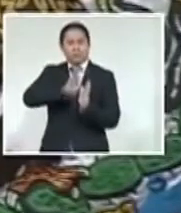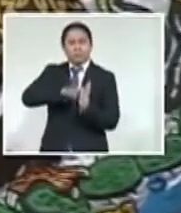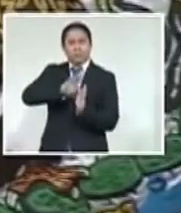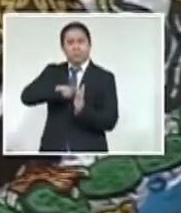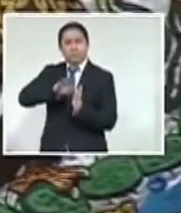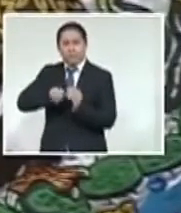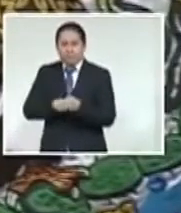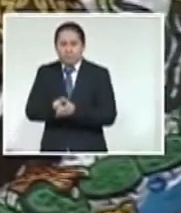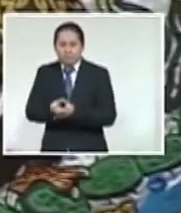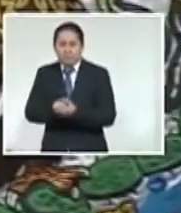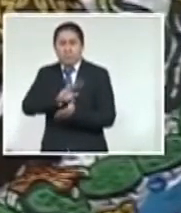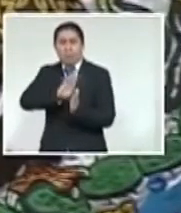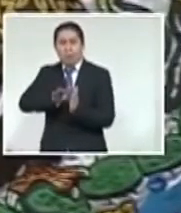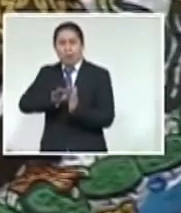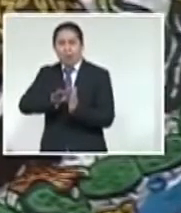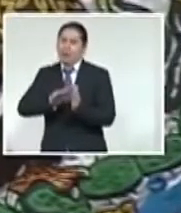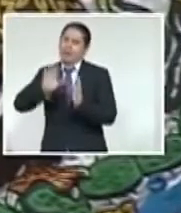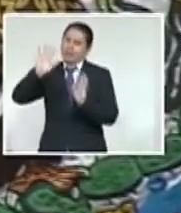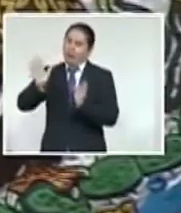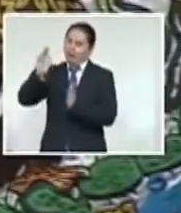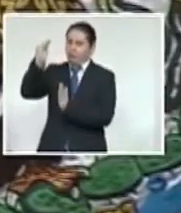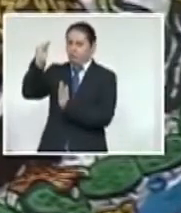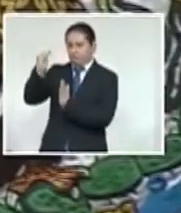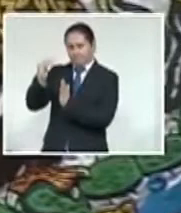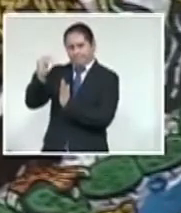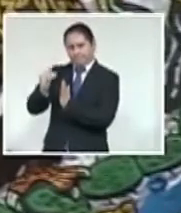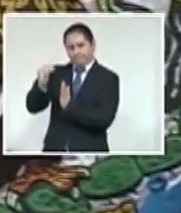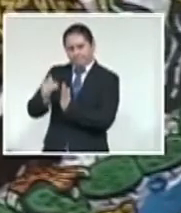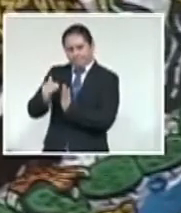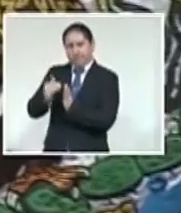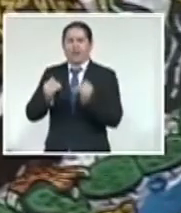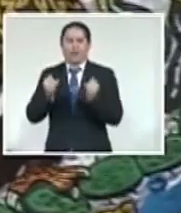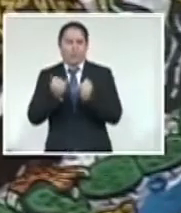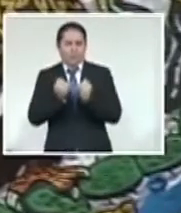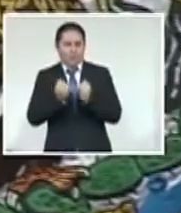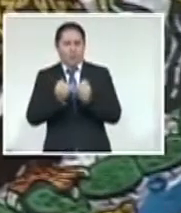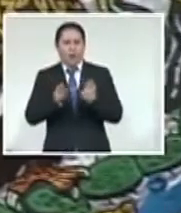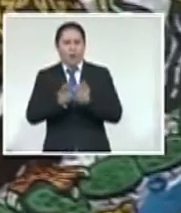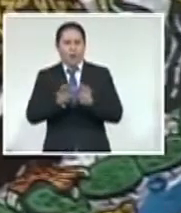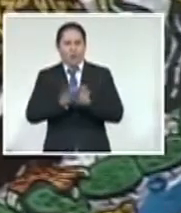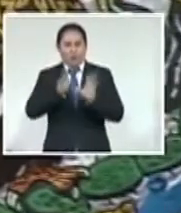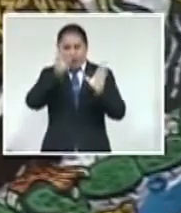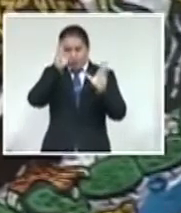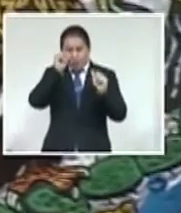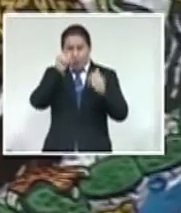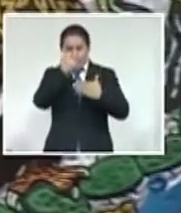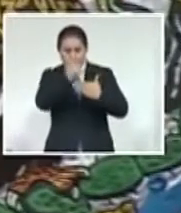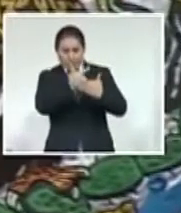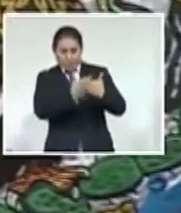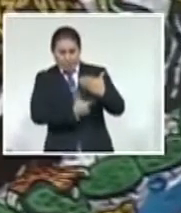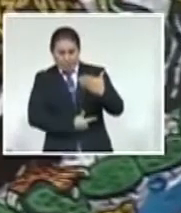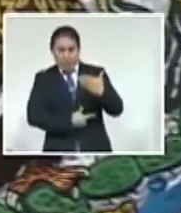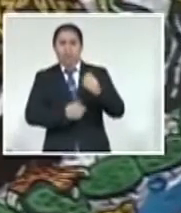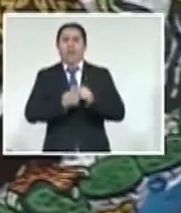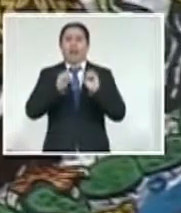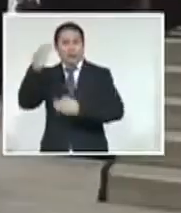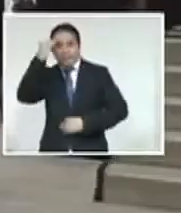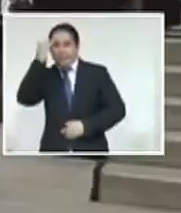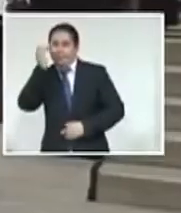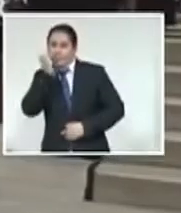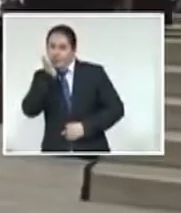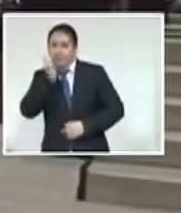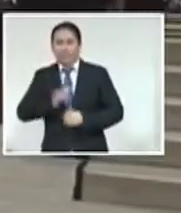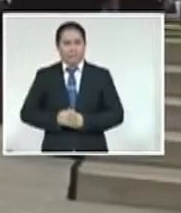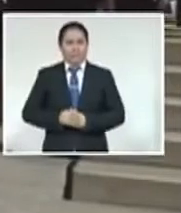Secretaría de Salud Federal y mejoramos la atención de salud materno-infantil de acuerdo a cifras de la Fundación Slim.